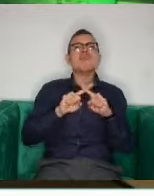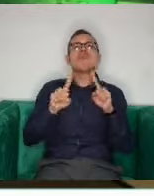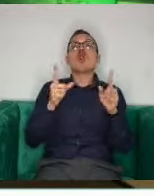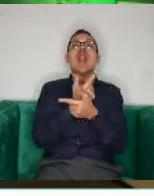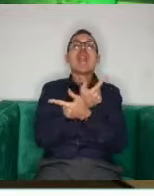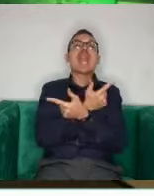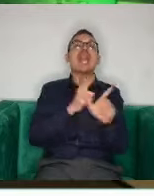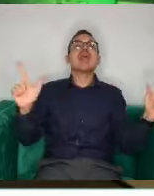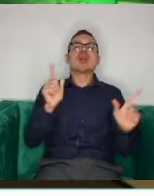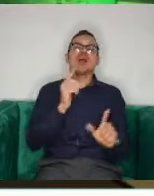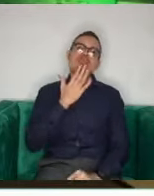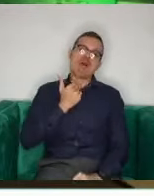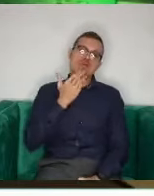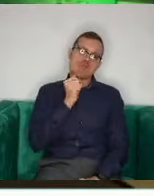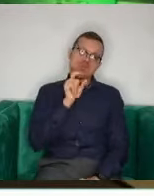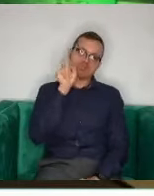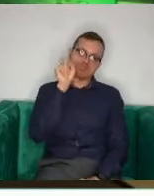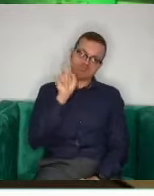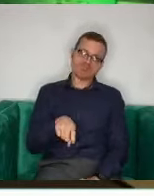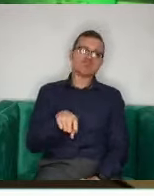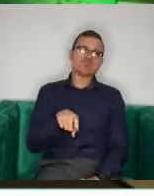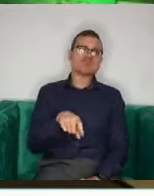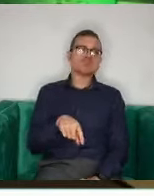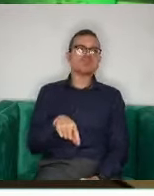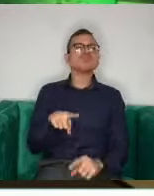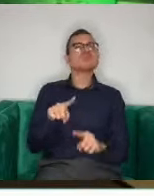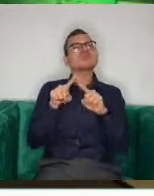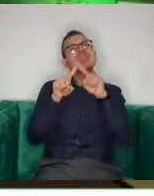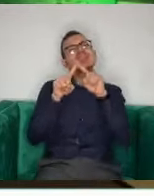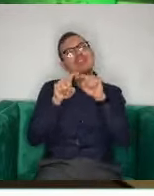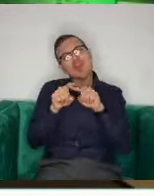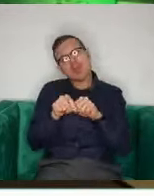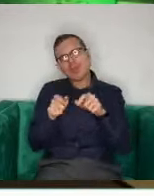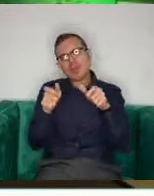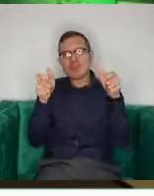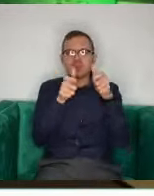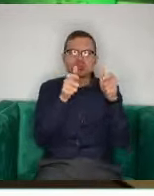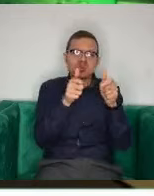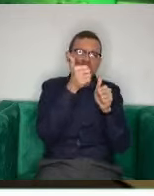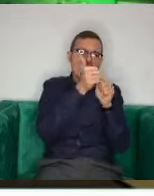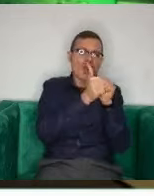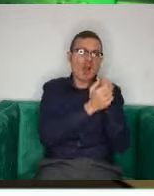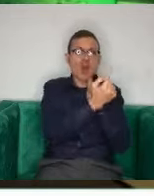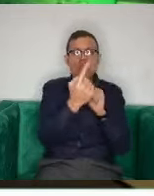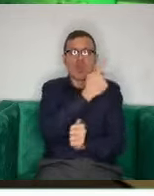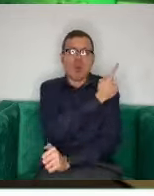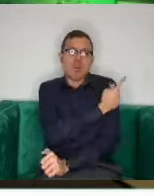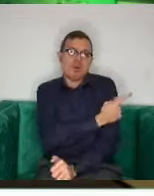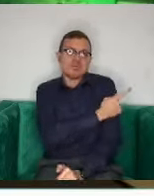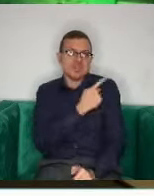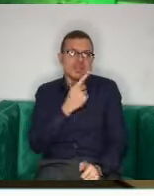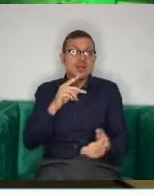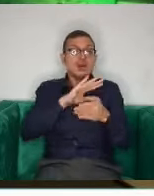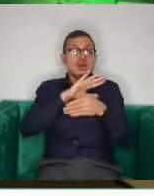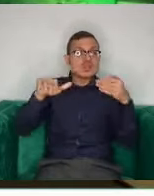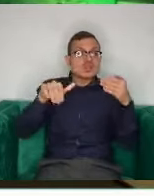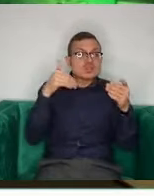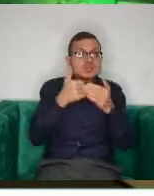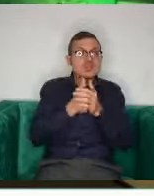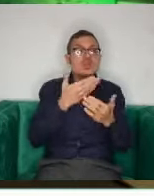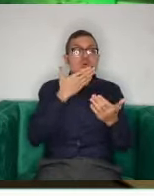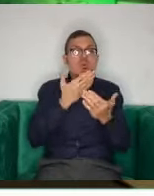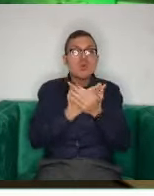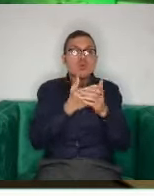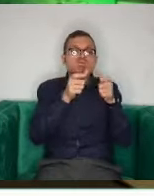claro. Pero es la porción, la clave está en la porción. Todo medido se puede. Así que hasta el alcohol,